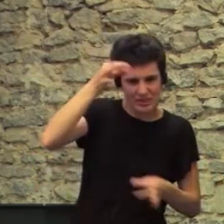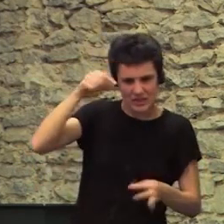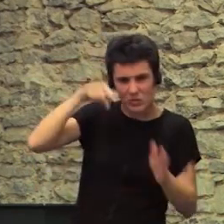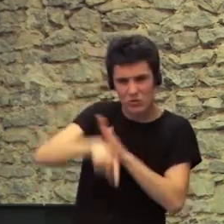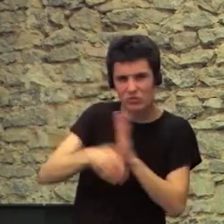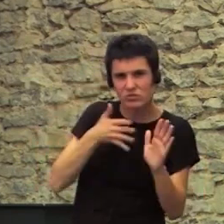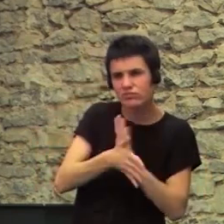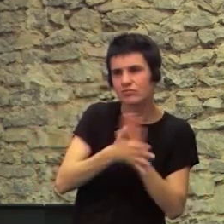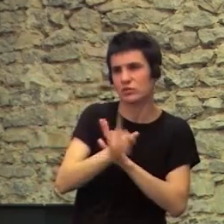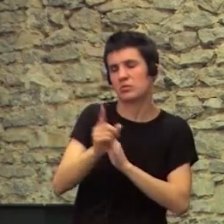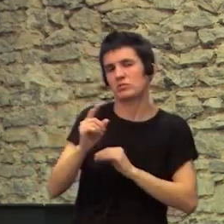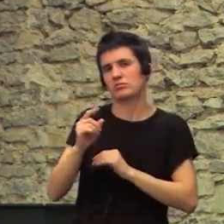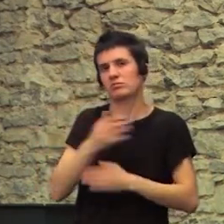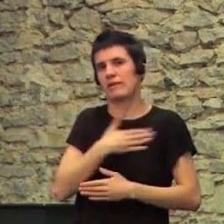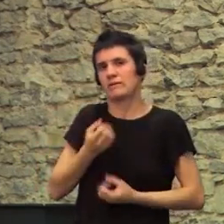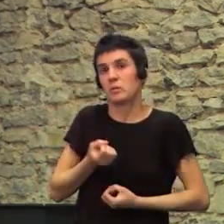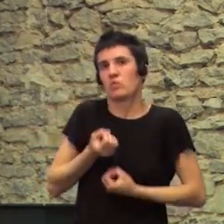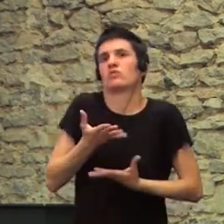la variedad, ¿no? Lo complejo que es.